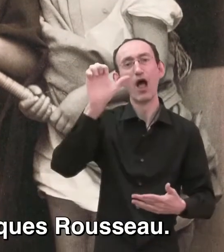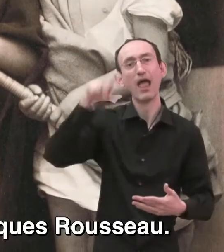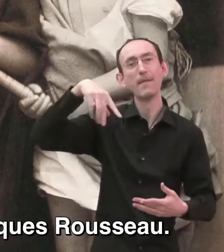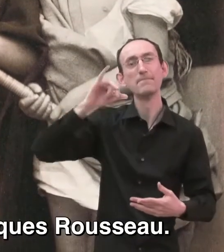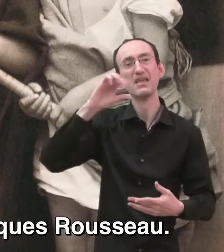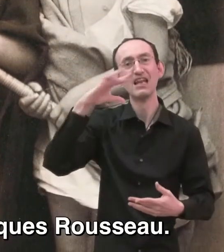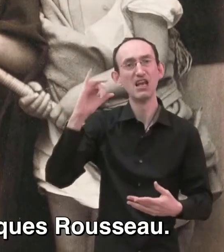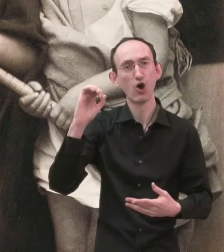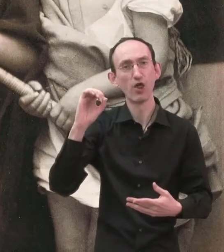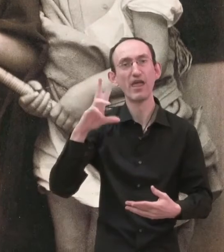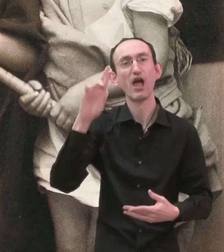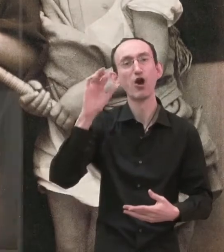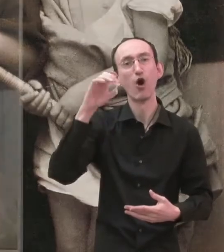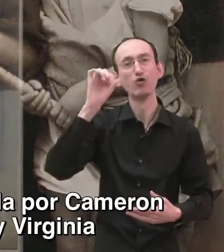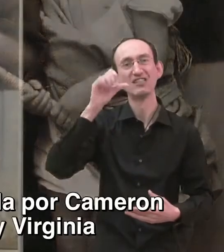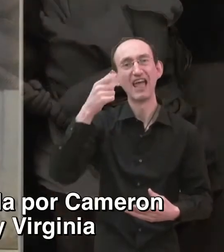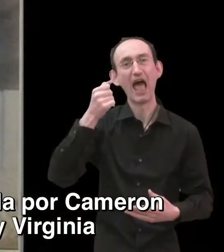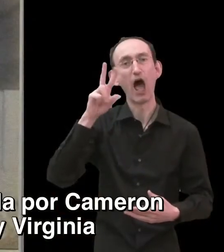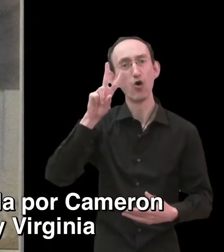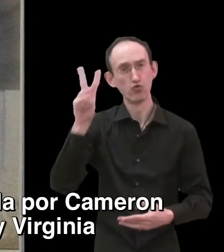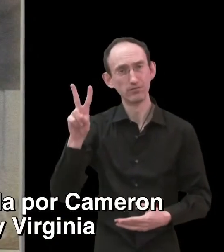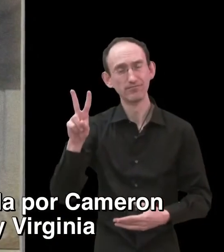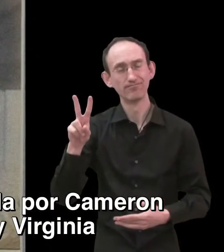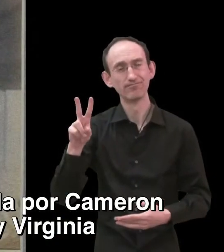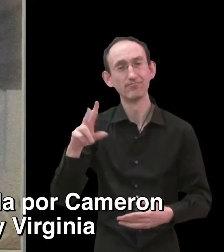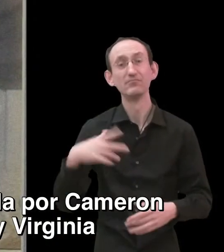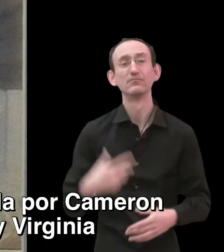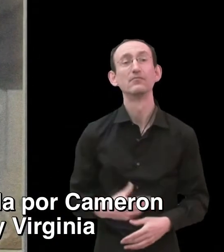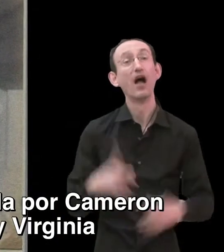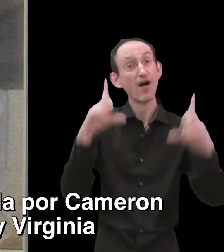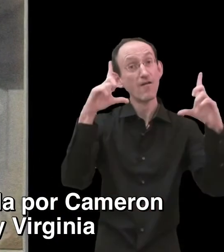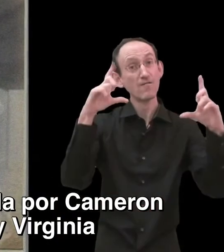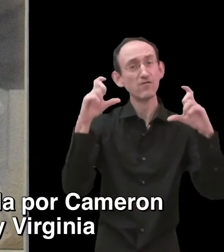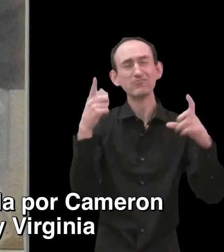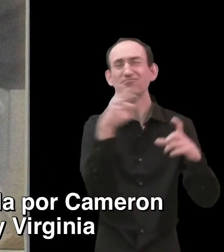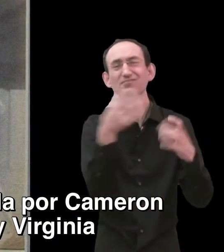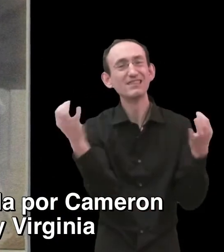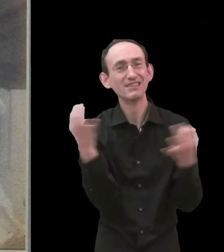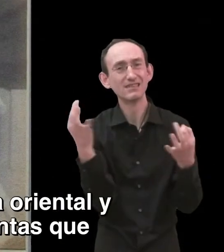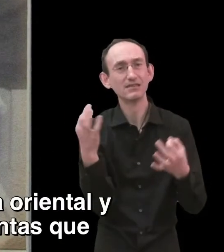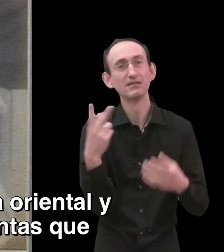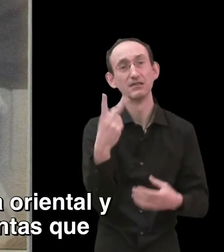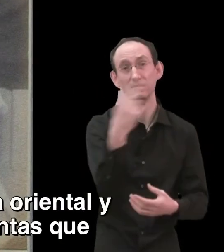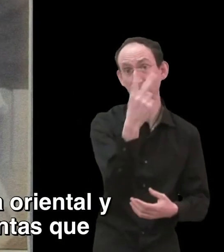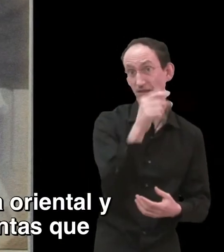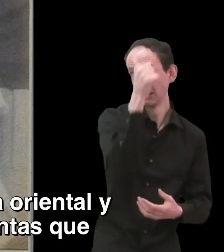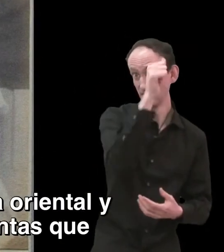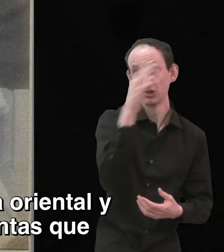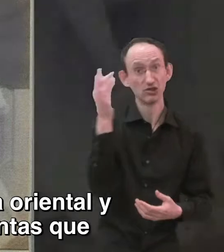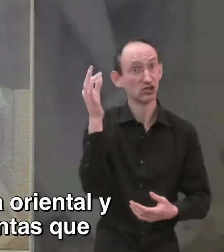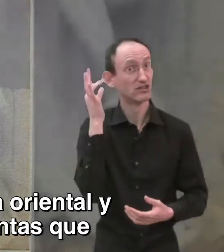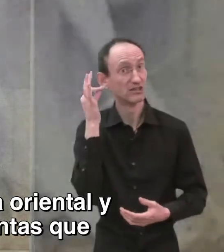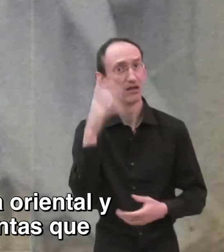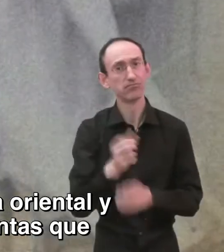de Jean-Jacques Rousseau. La composición elegida por Cameron muestra a Paul y Virginia con una sombrilla